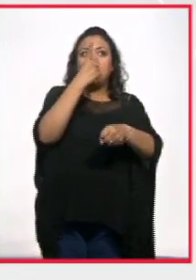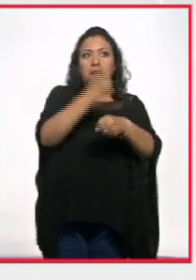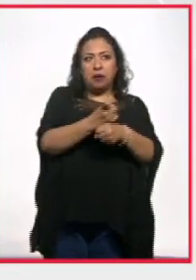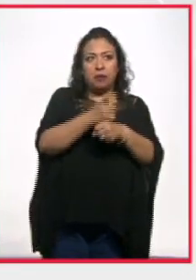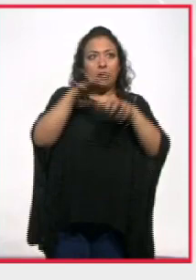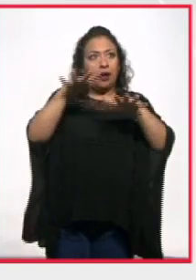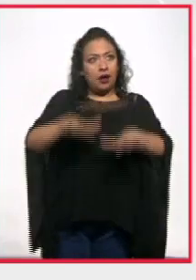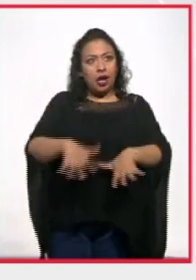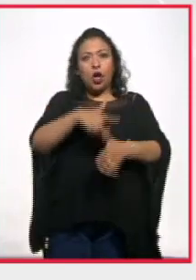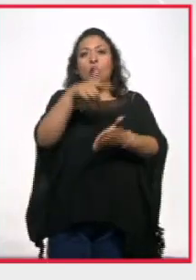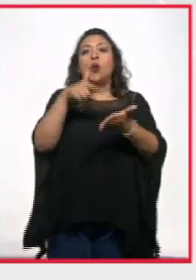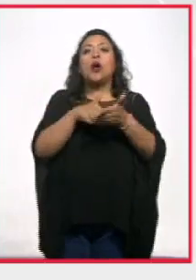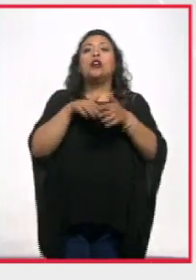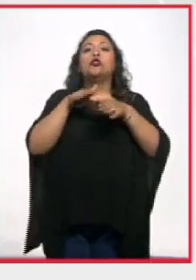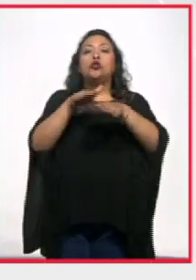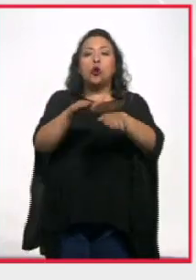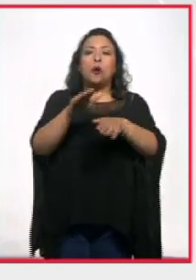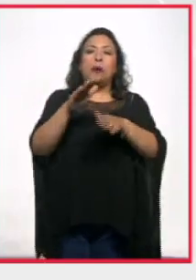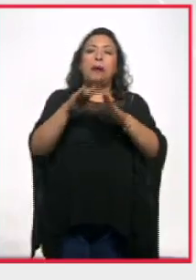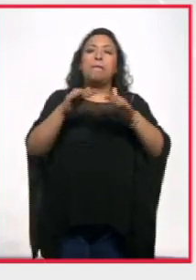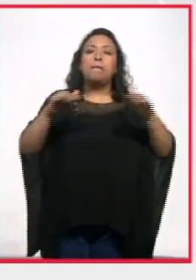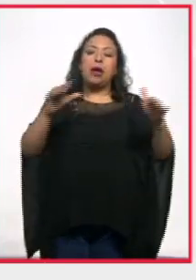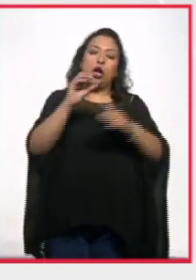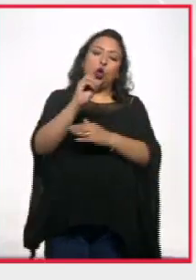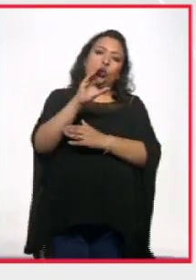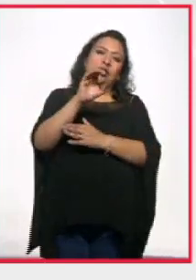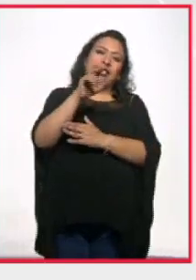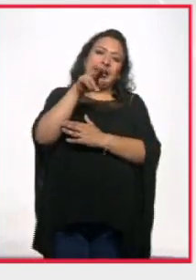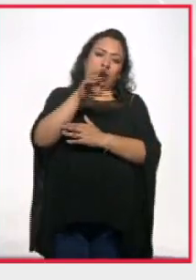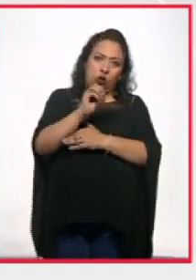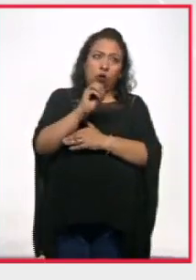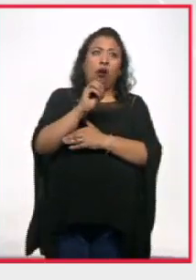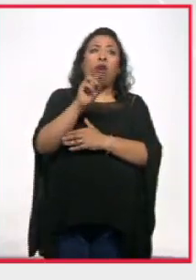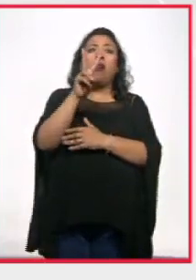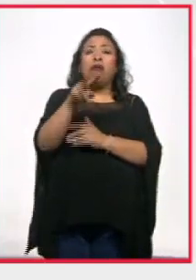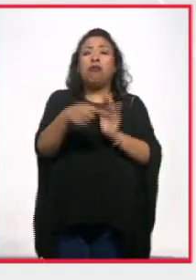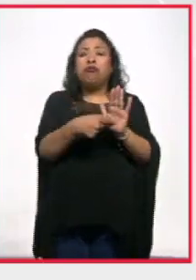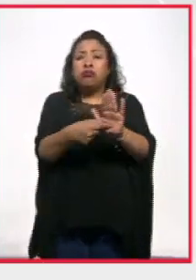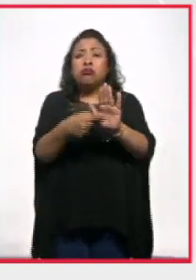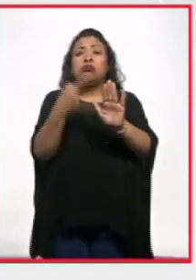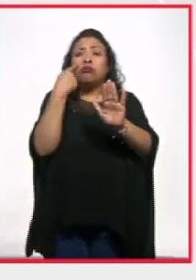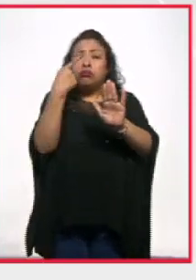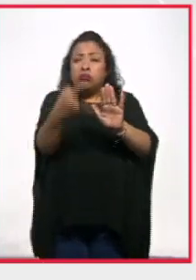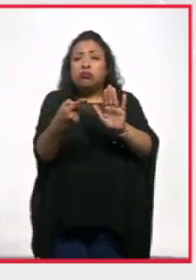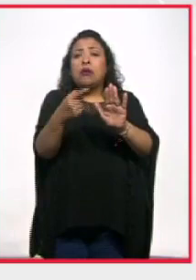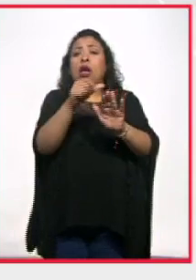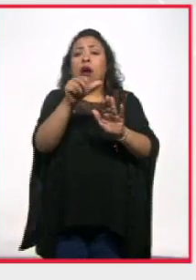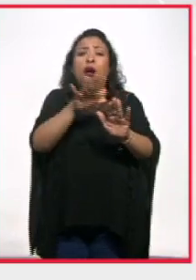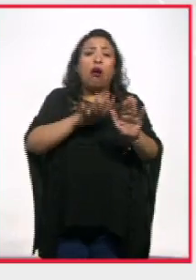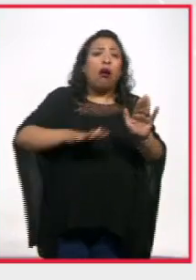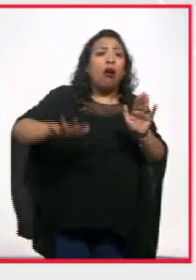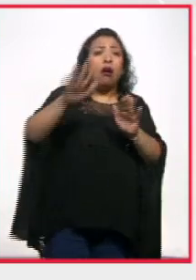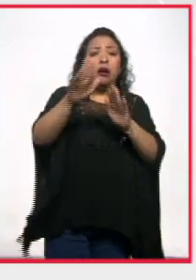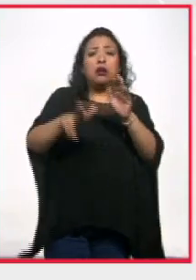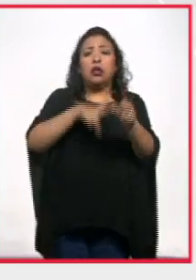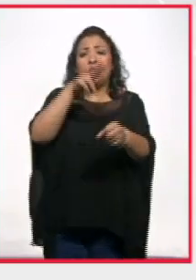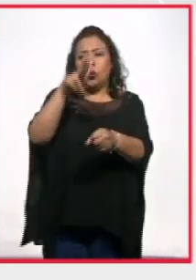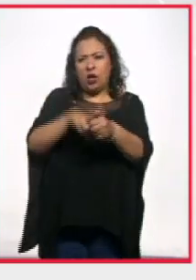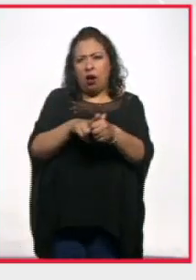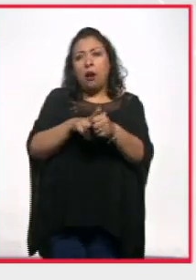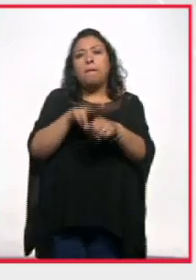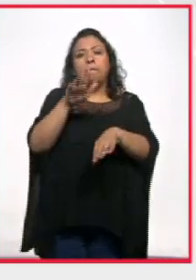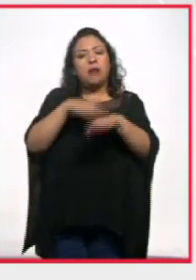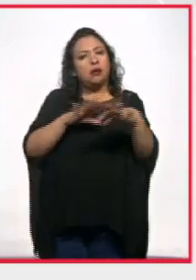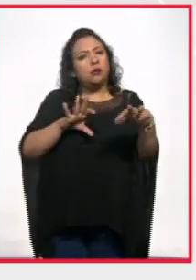en el que nos encontramos, que tiene que ver con el océano y con todo este acercamiento que tenemos al entorno natural, de manera